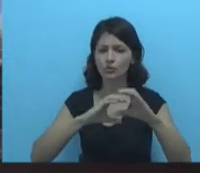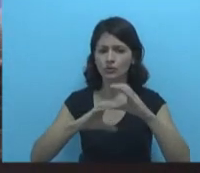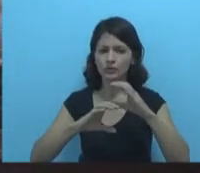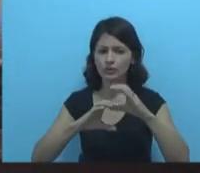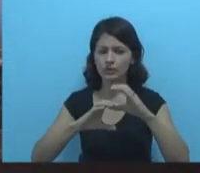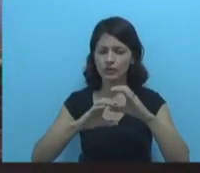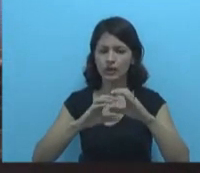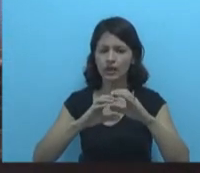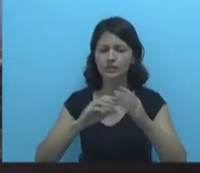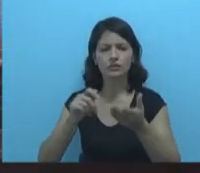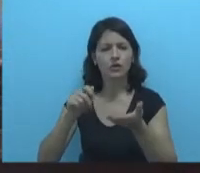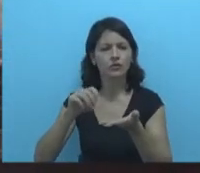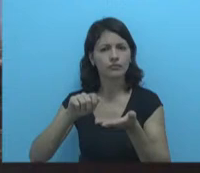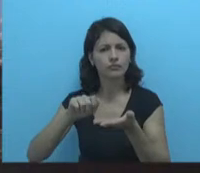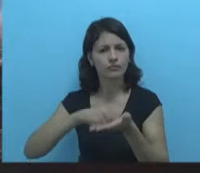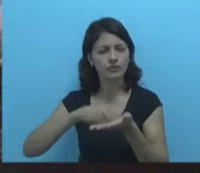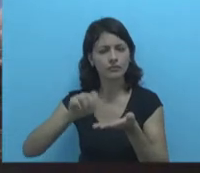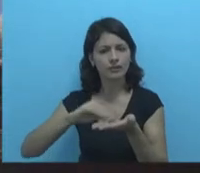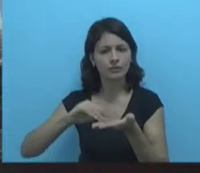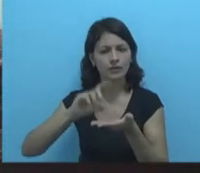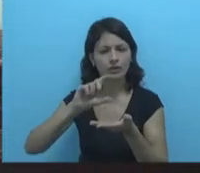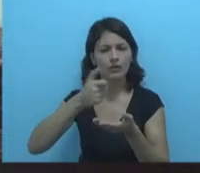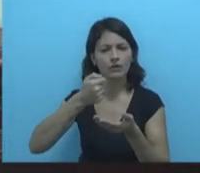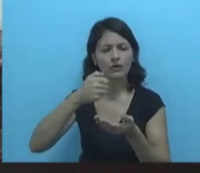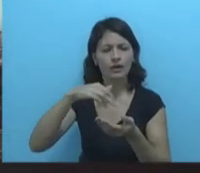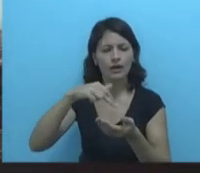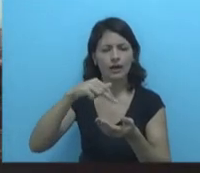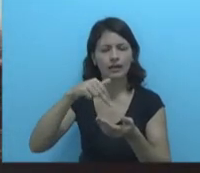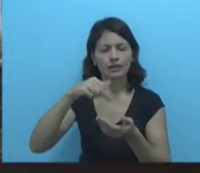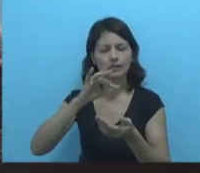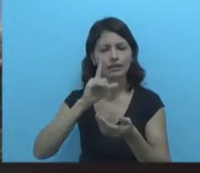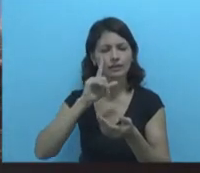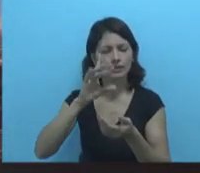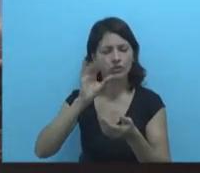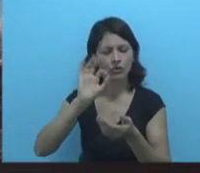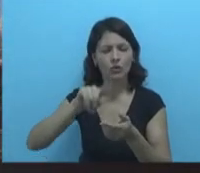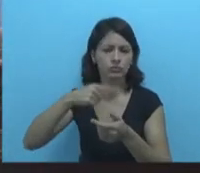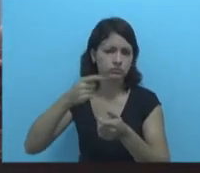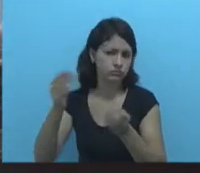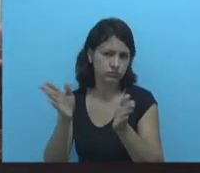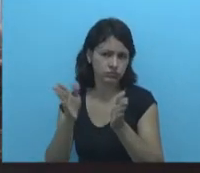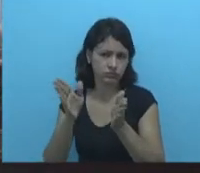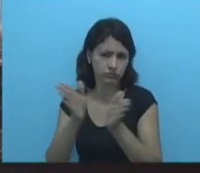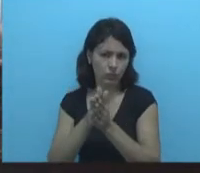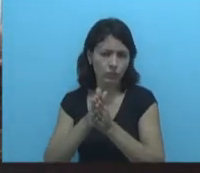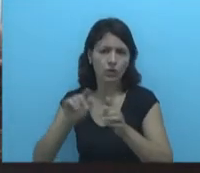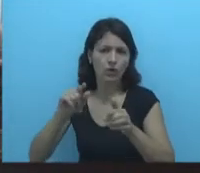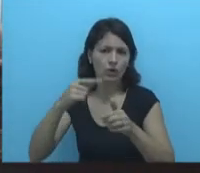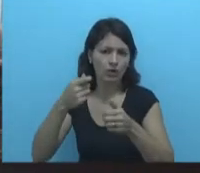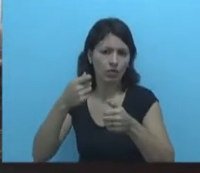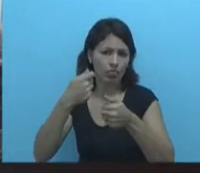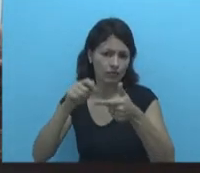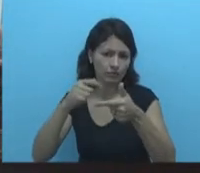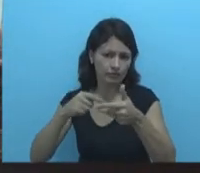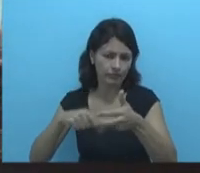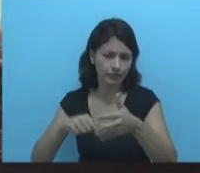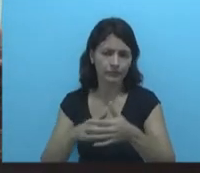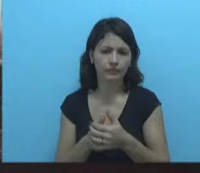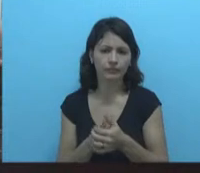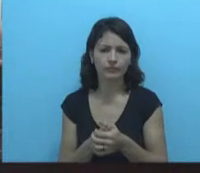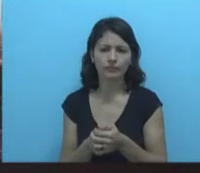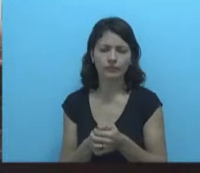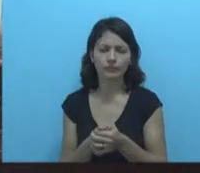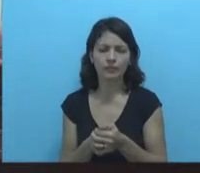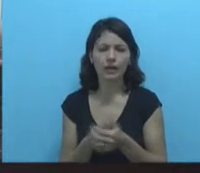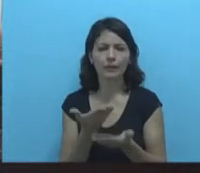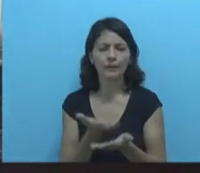diputado Cándido con la firma del diputado Basile, Di Stefano, González, Zen, Espíndola, Ciancio, Palo Oliver y Puyaro, por el